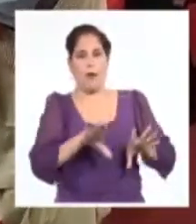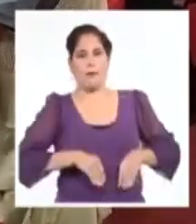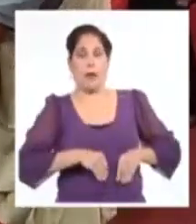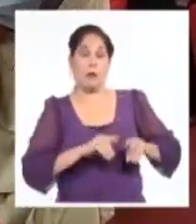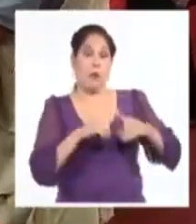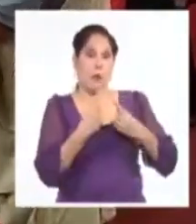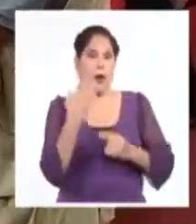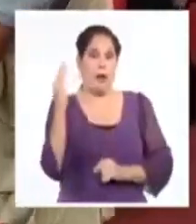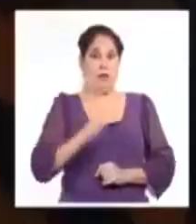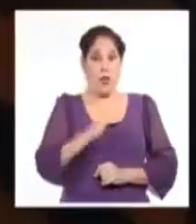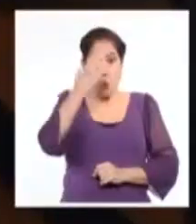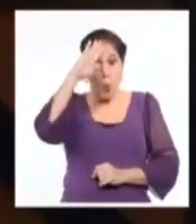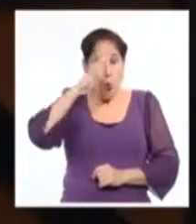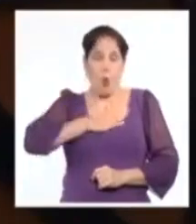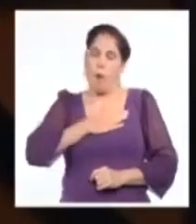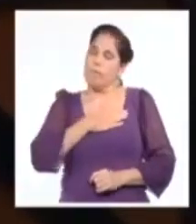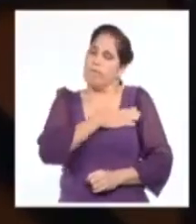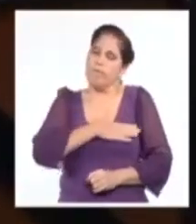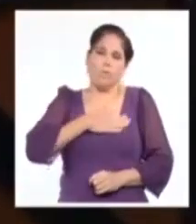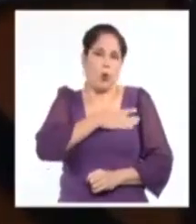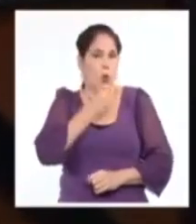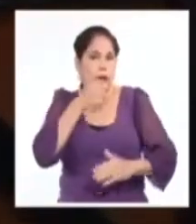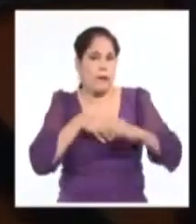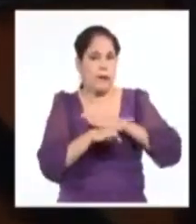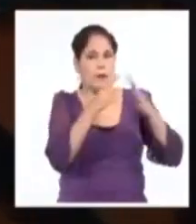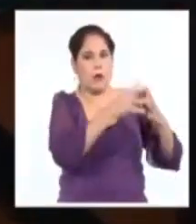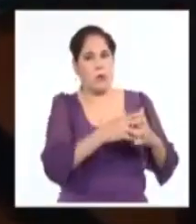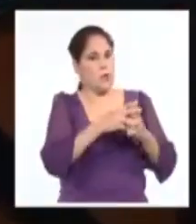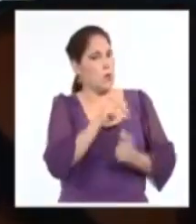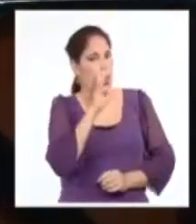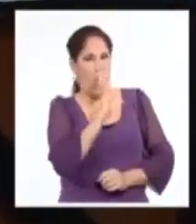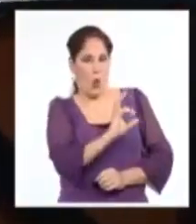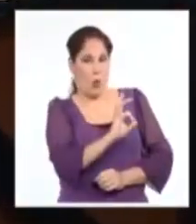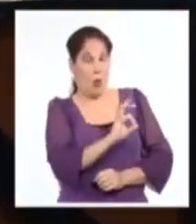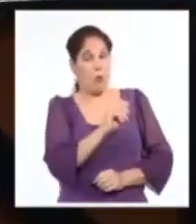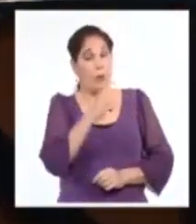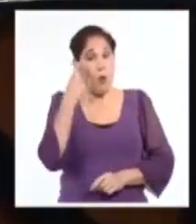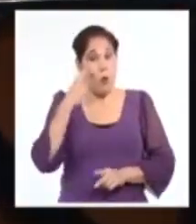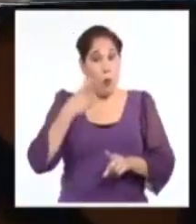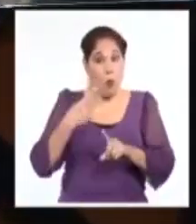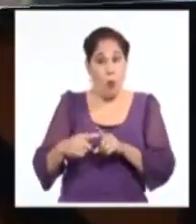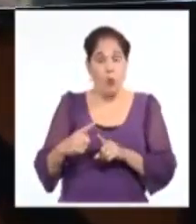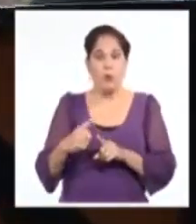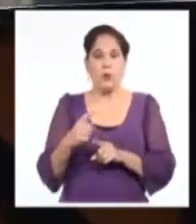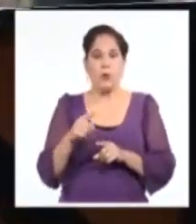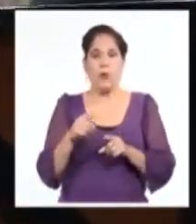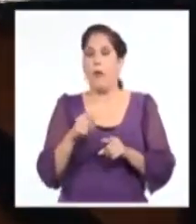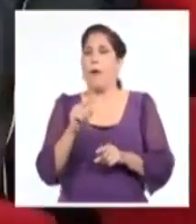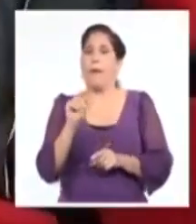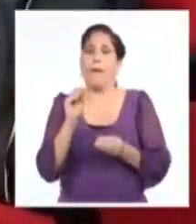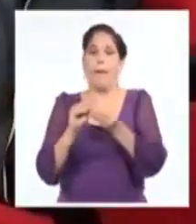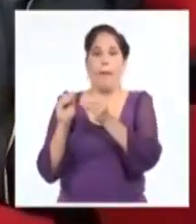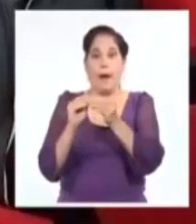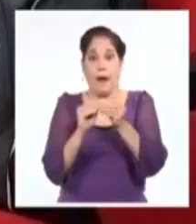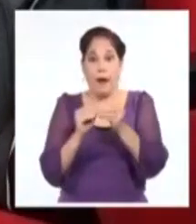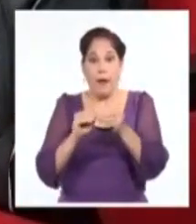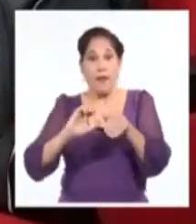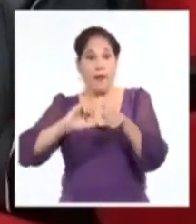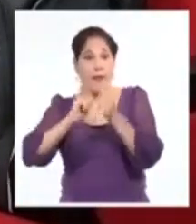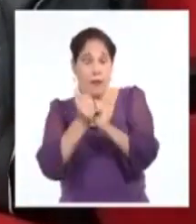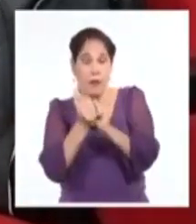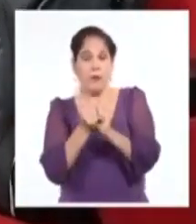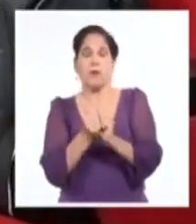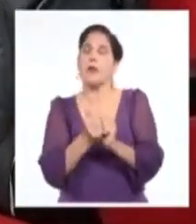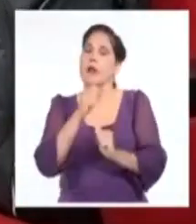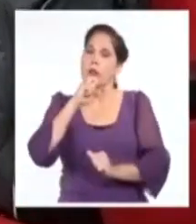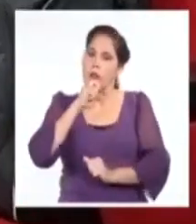solo hecho de venir a nuestro país. En sentido general, no hay una sola área vinculada al deporte que escape